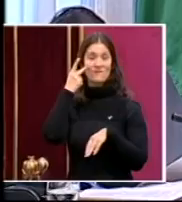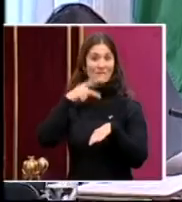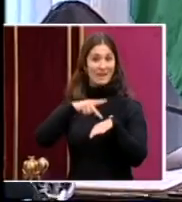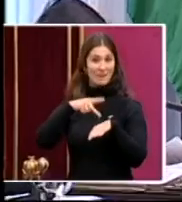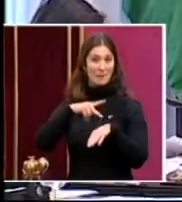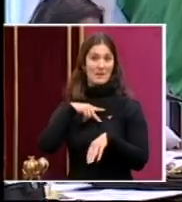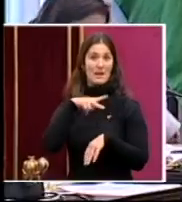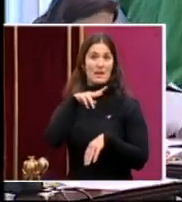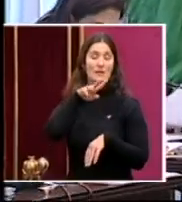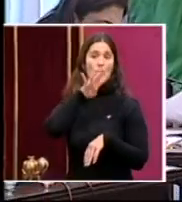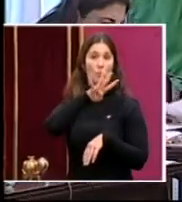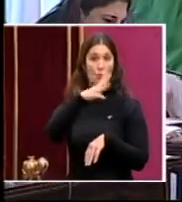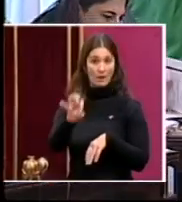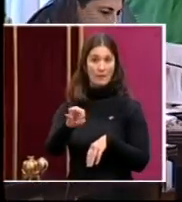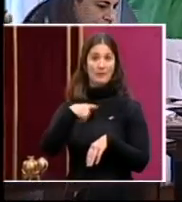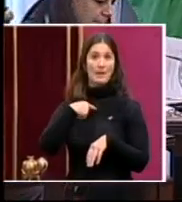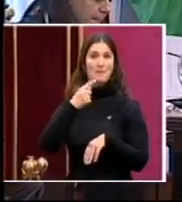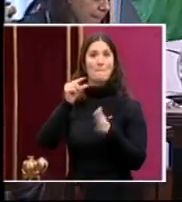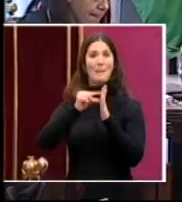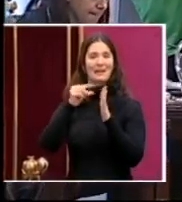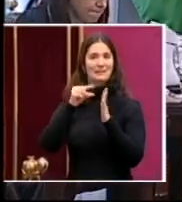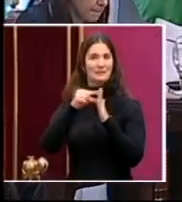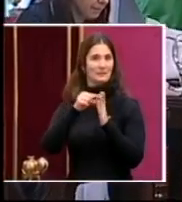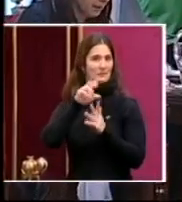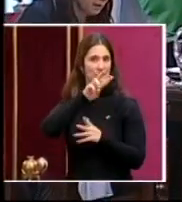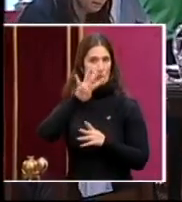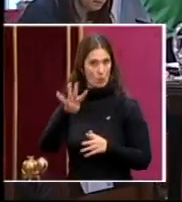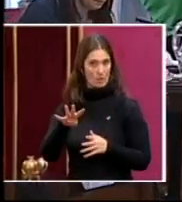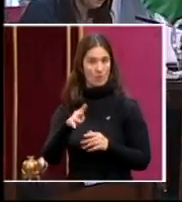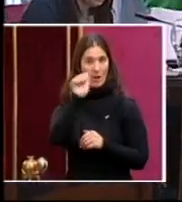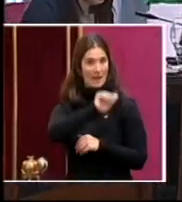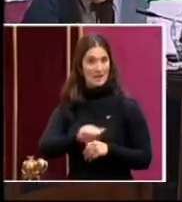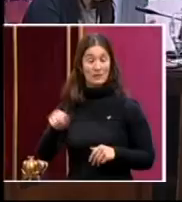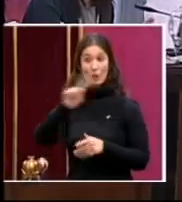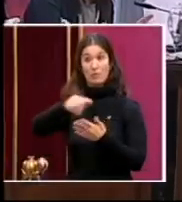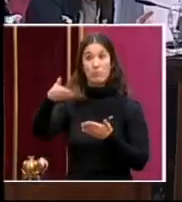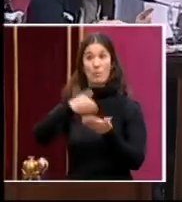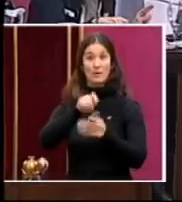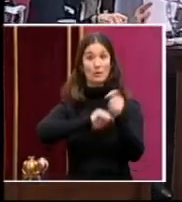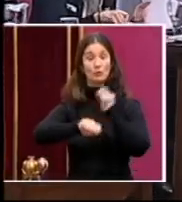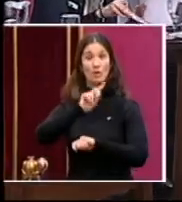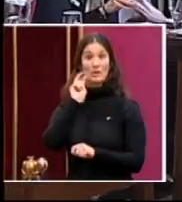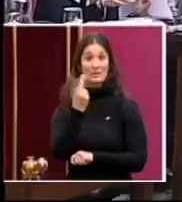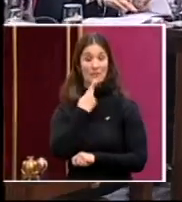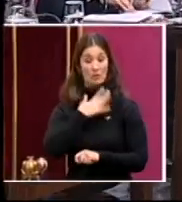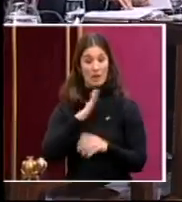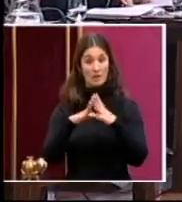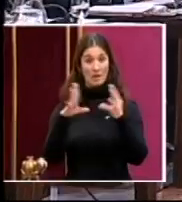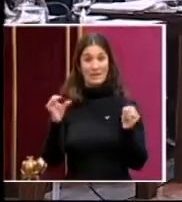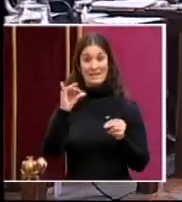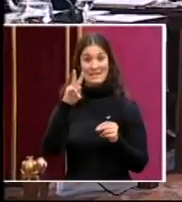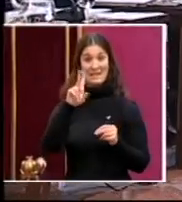y Pakistán, 34 en Asia. Por todo ello, a propuesta de la Asociación de Transsexuales de Andalucía, Silvia